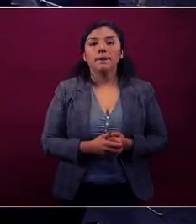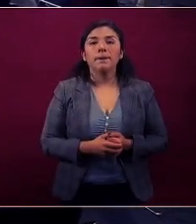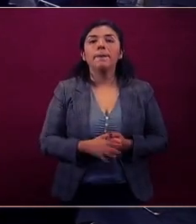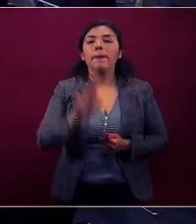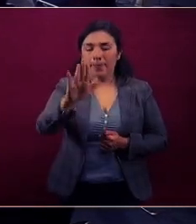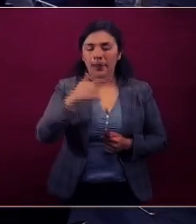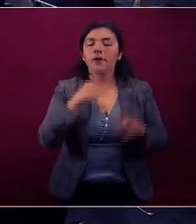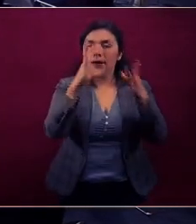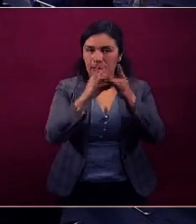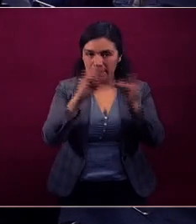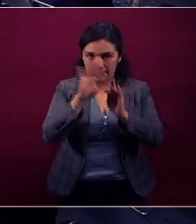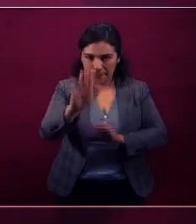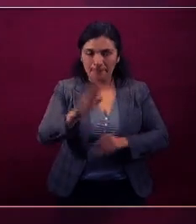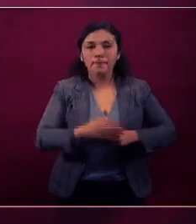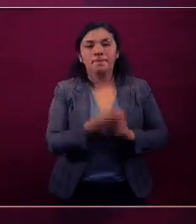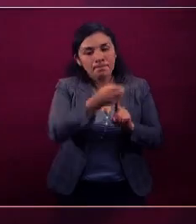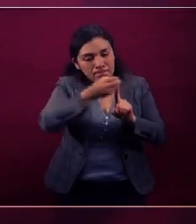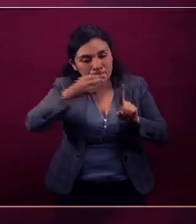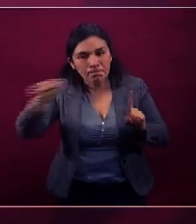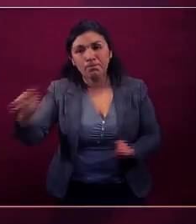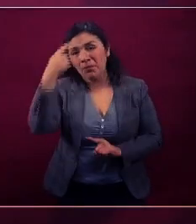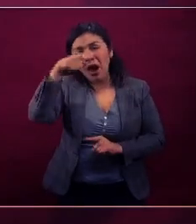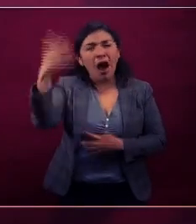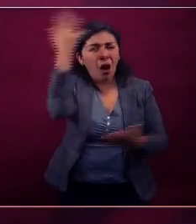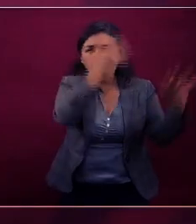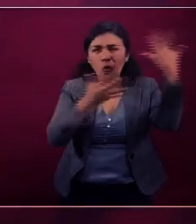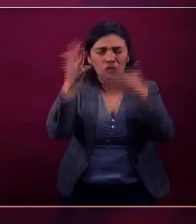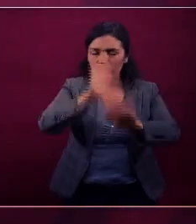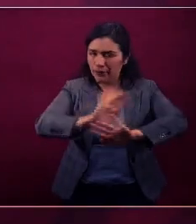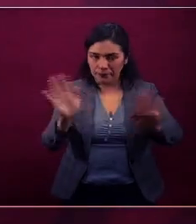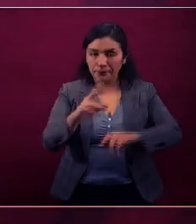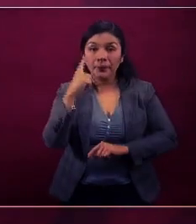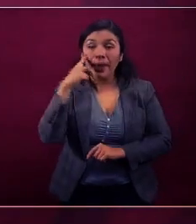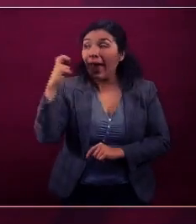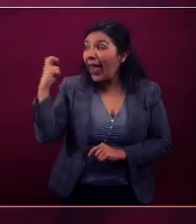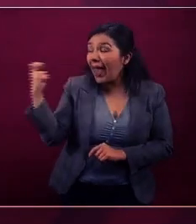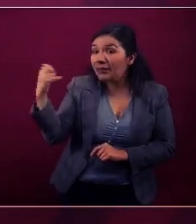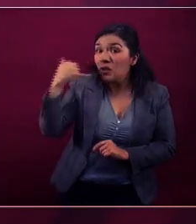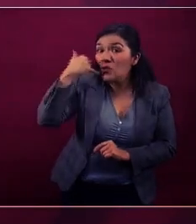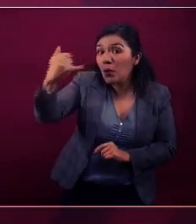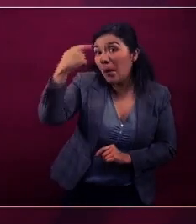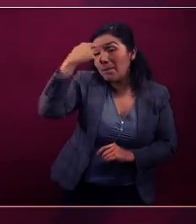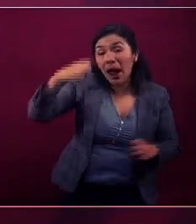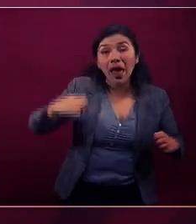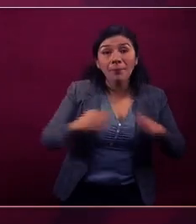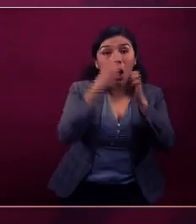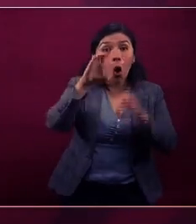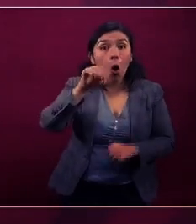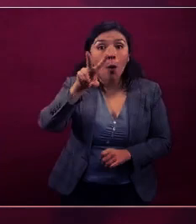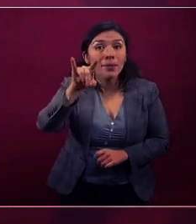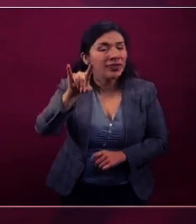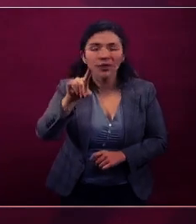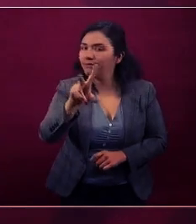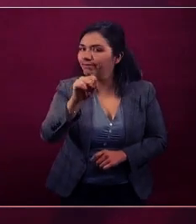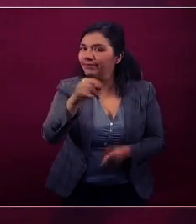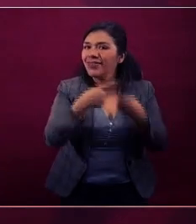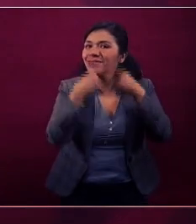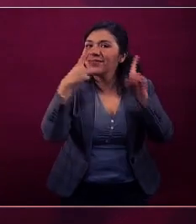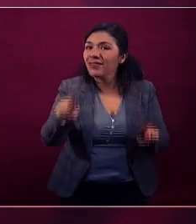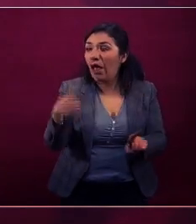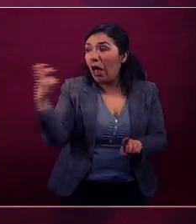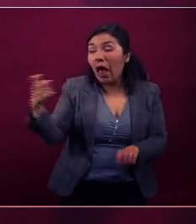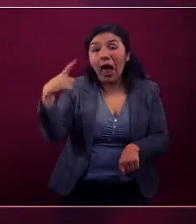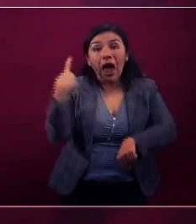Se lo explico todito. Gracias. Solo para que no se confunda nadie, este no es el número de emergencias COVID, no es para atender a